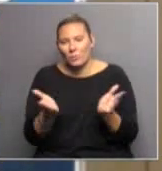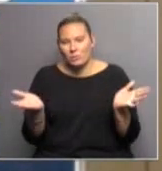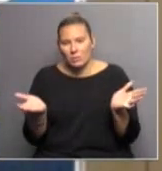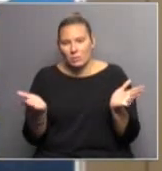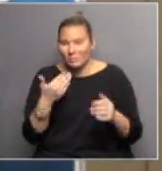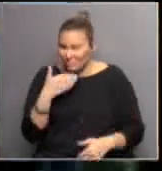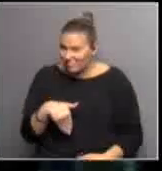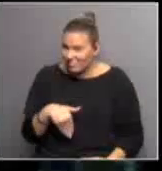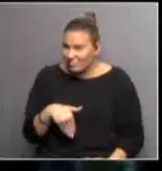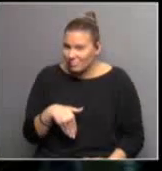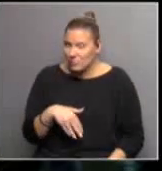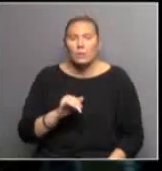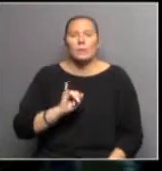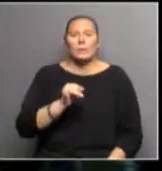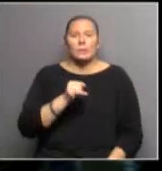¿Se entiende?